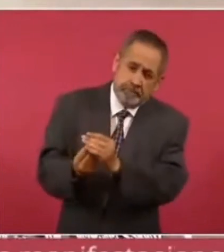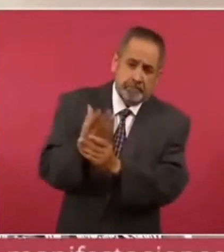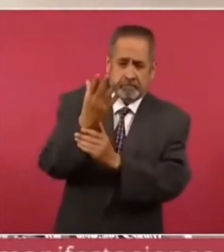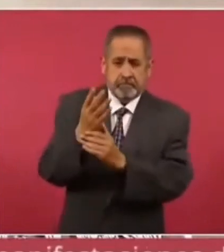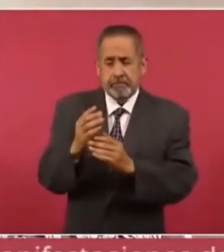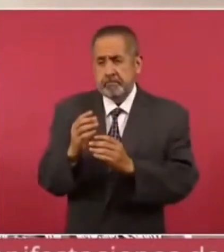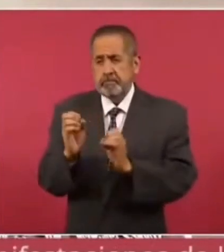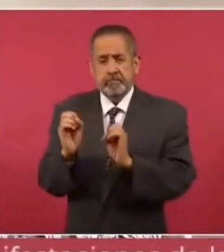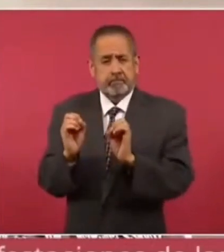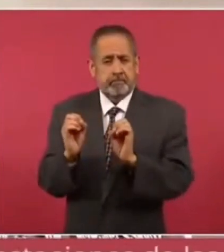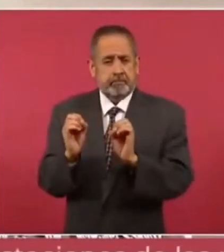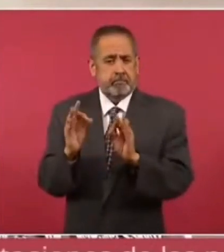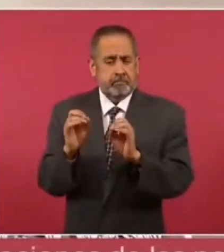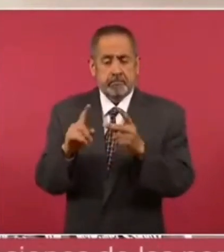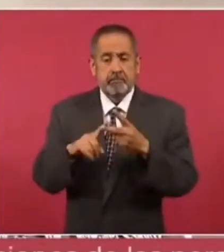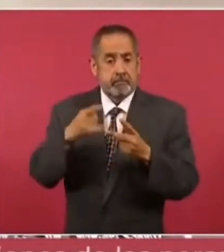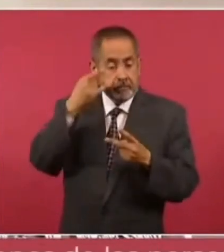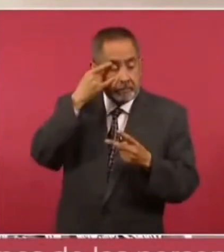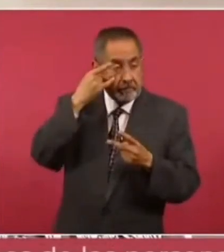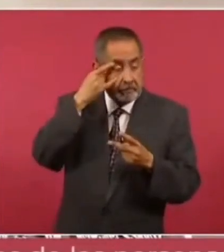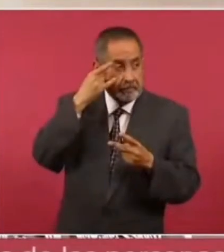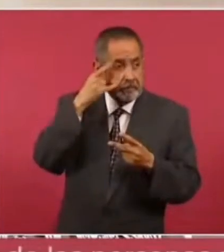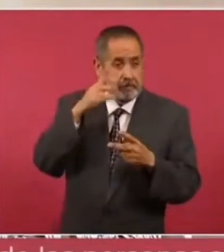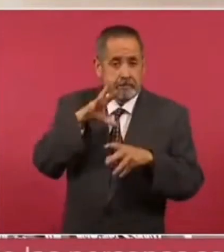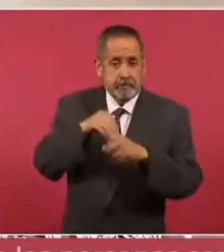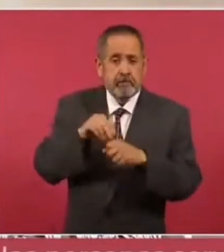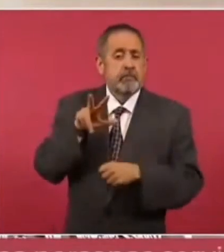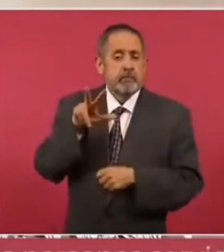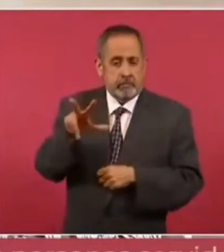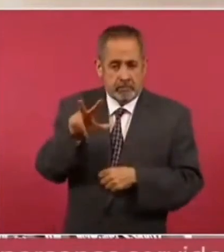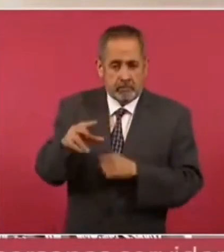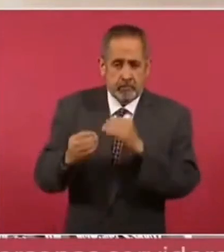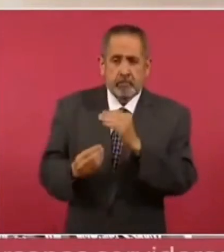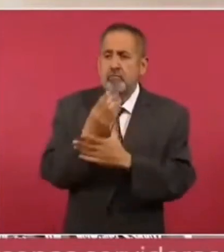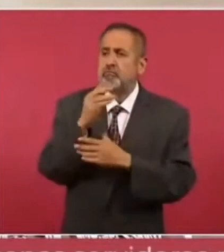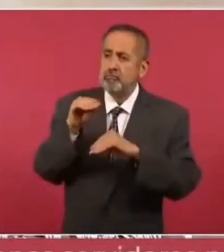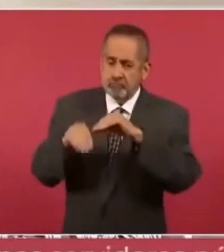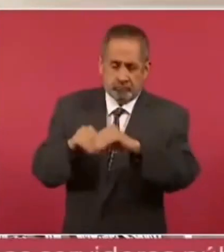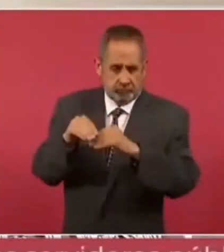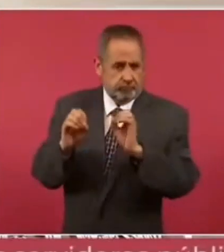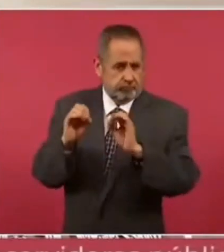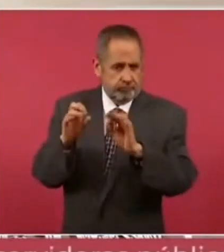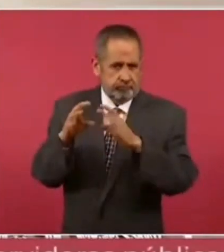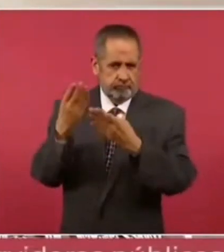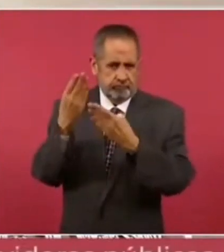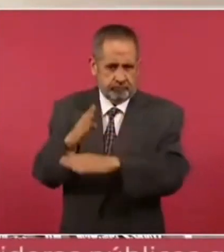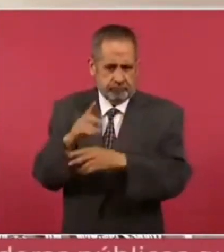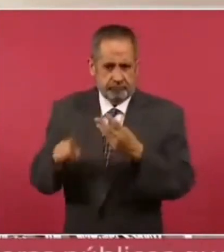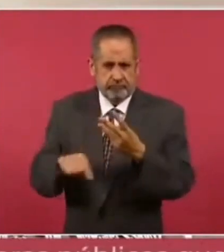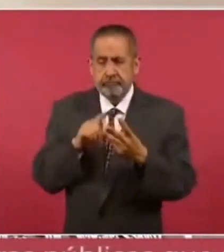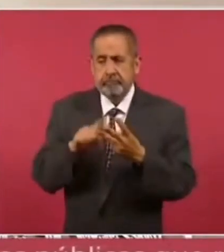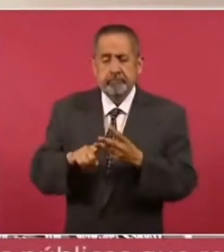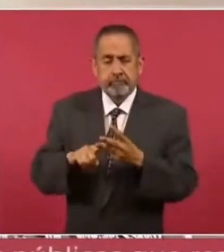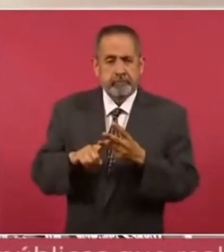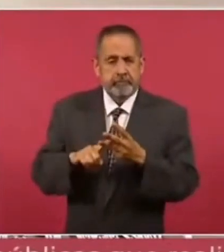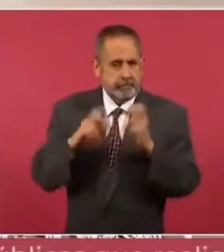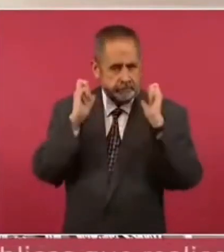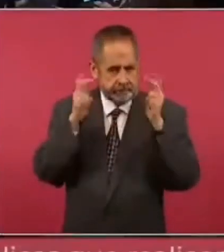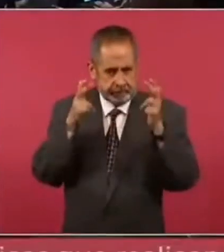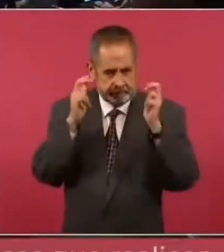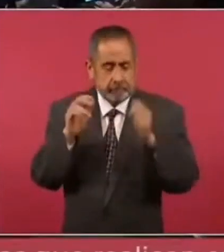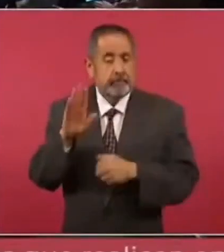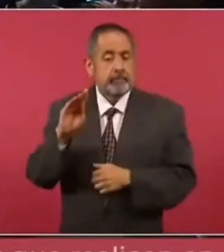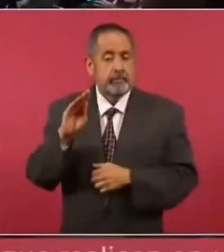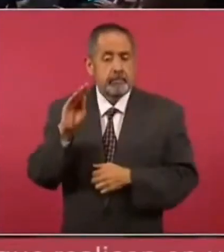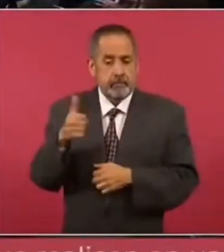sucursales. Campeche tiene un total de 18 nuevas sucursales operativas. Chiapas, 96 sucursales